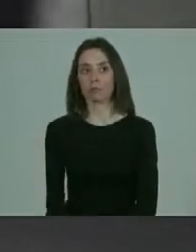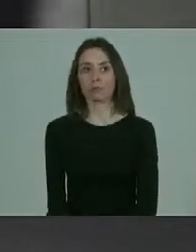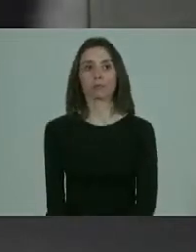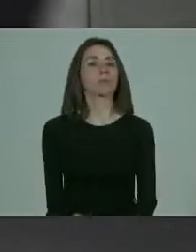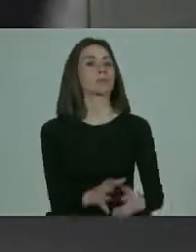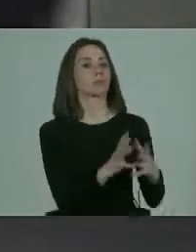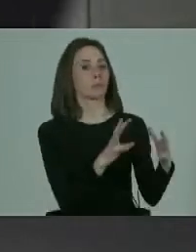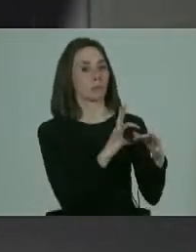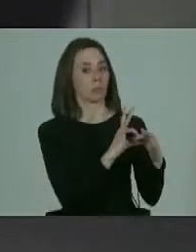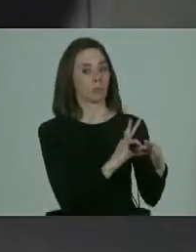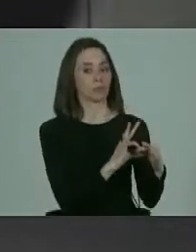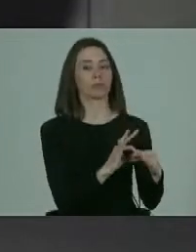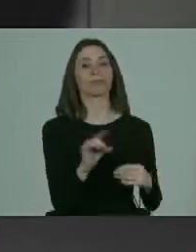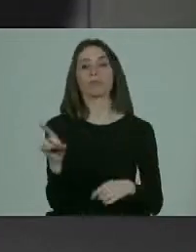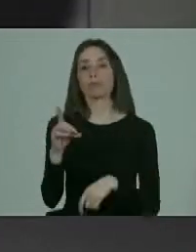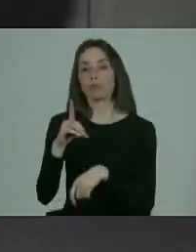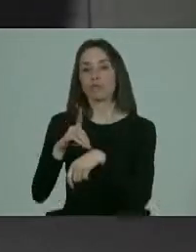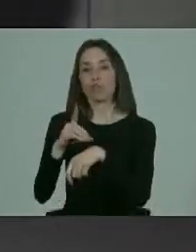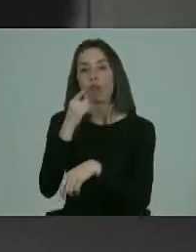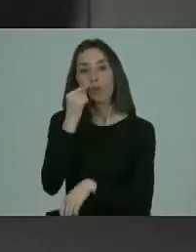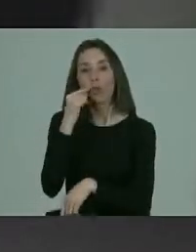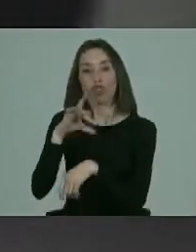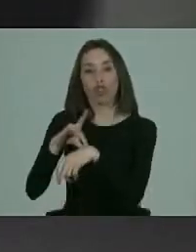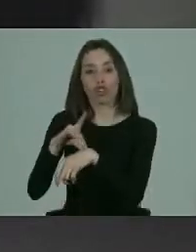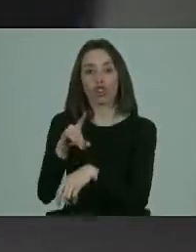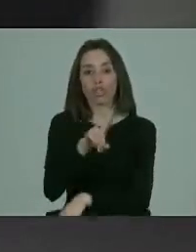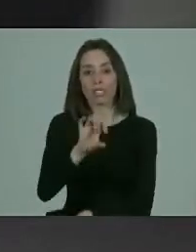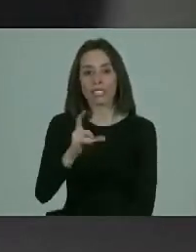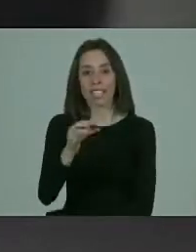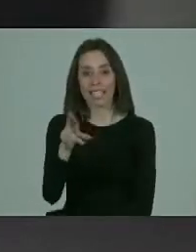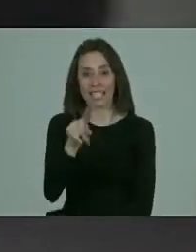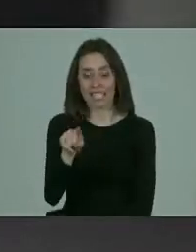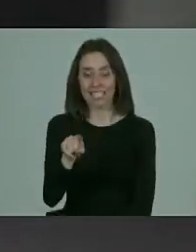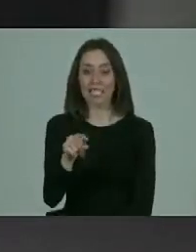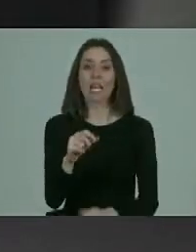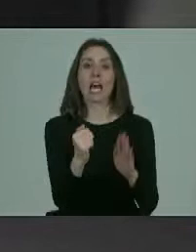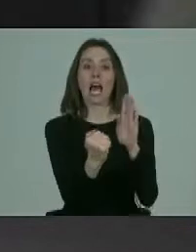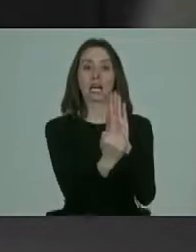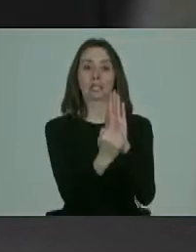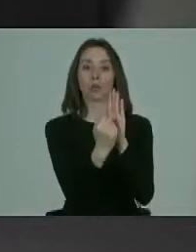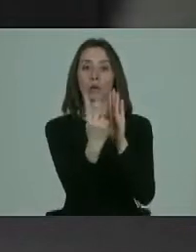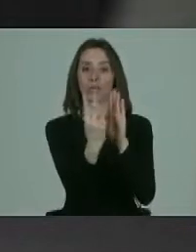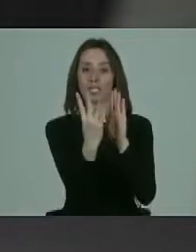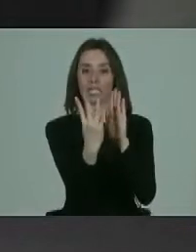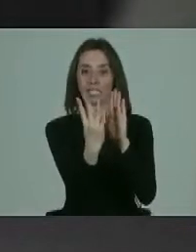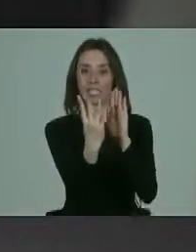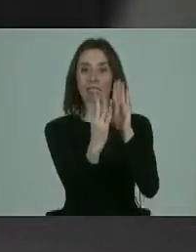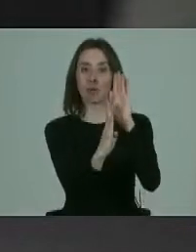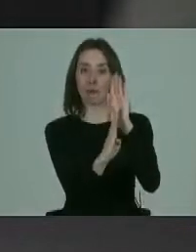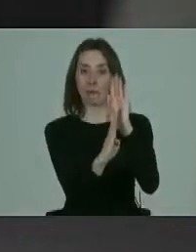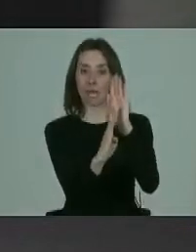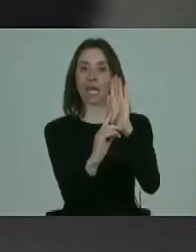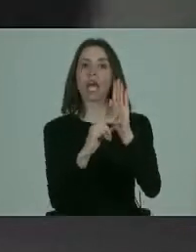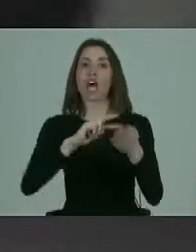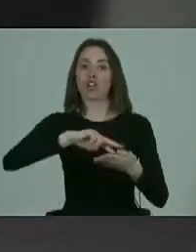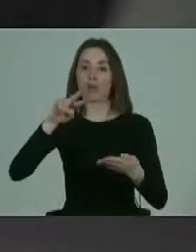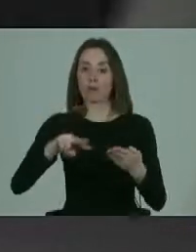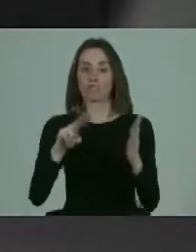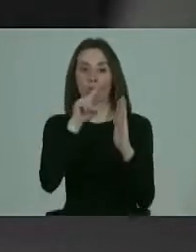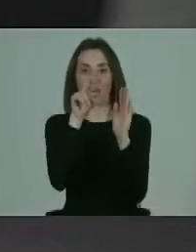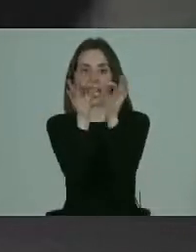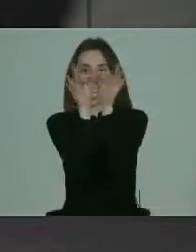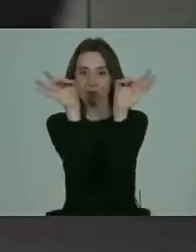muchas gracias doctor seghers en el artículo 23 de la convención letra b lo voy a leer